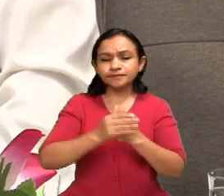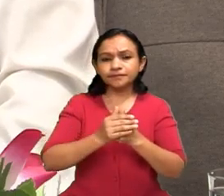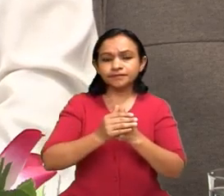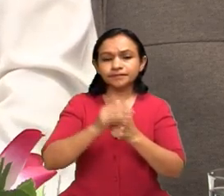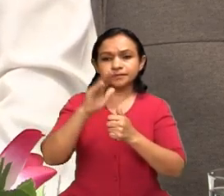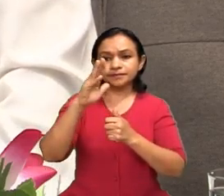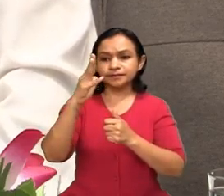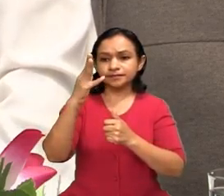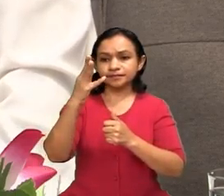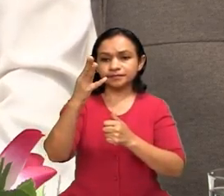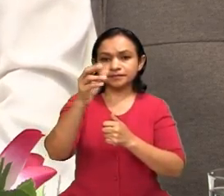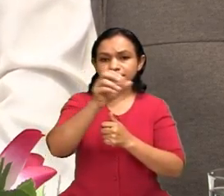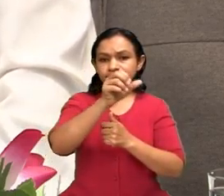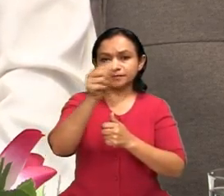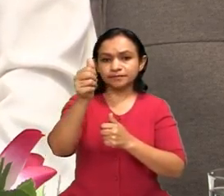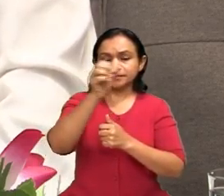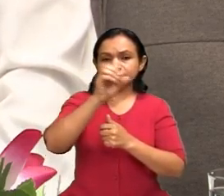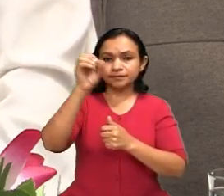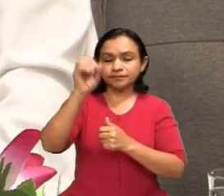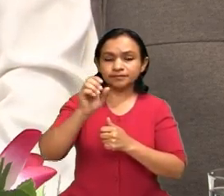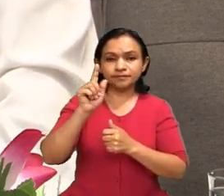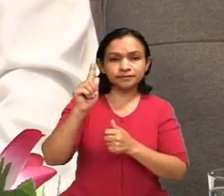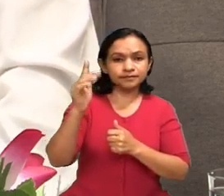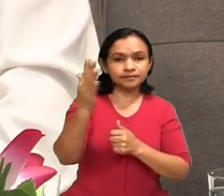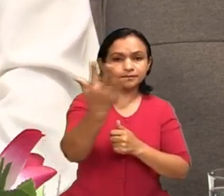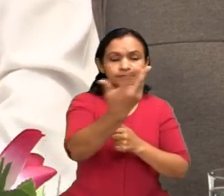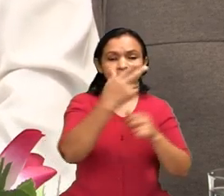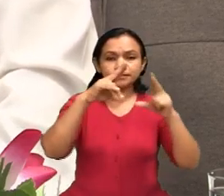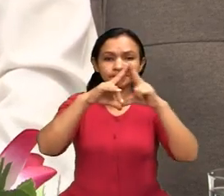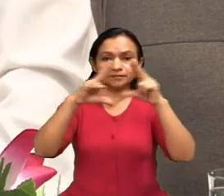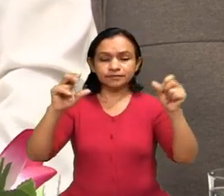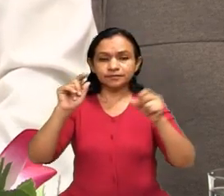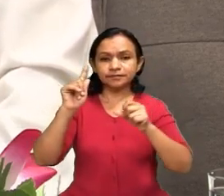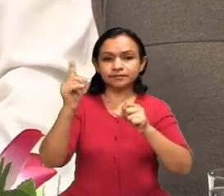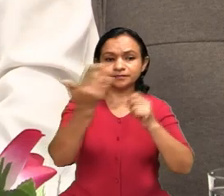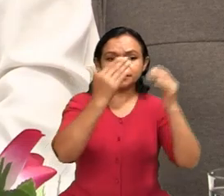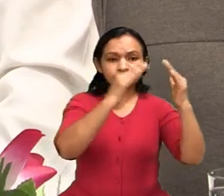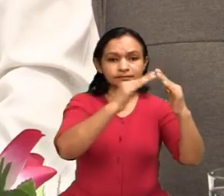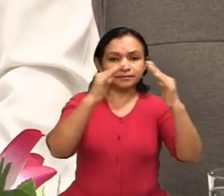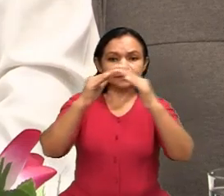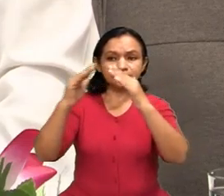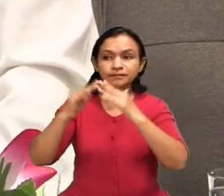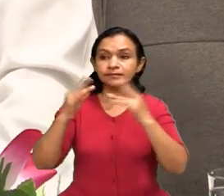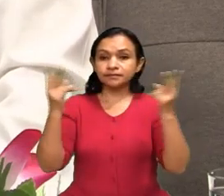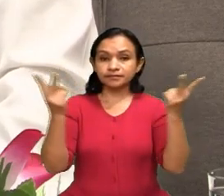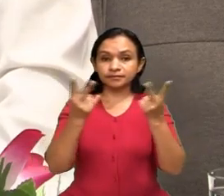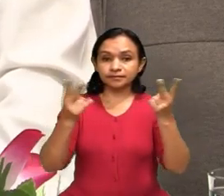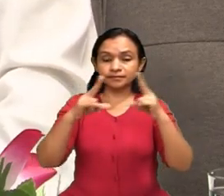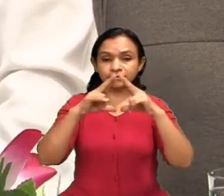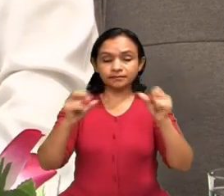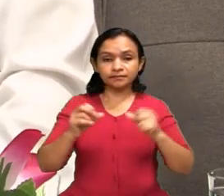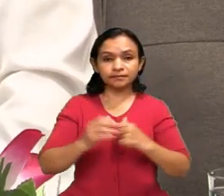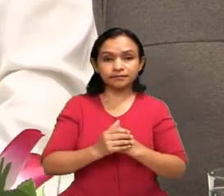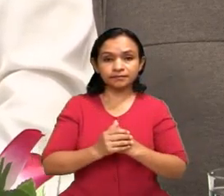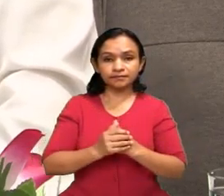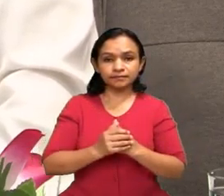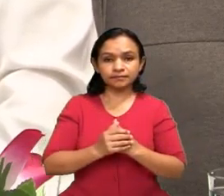pasando el 96% en todo el país, en todos los hogares nicaragüenses. No hay desarrollo si no